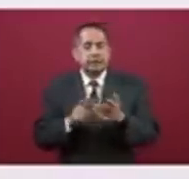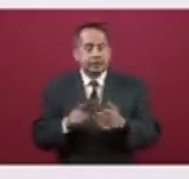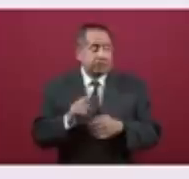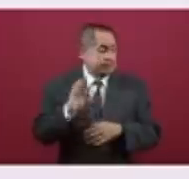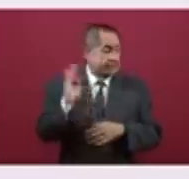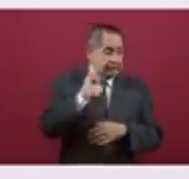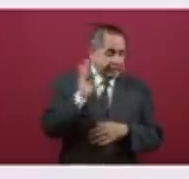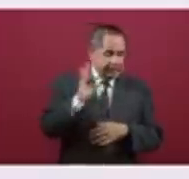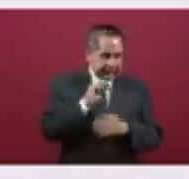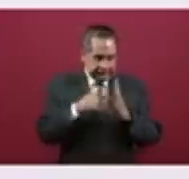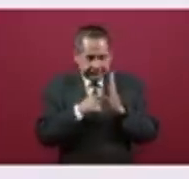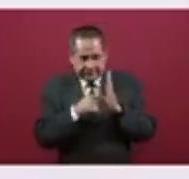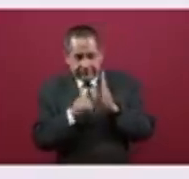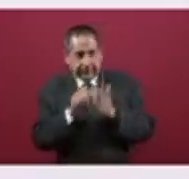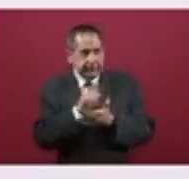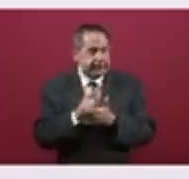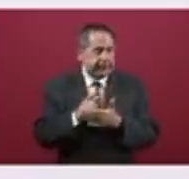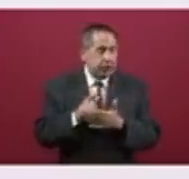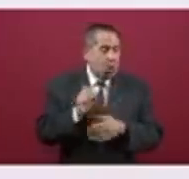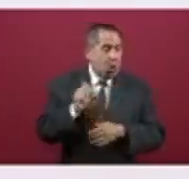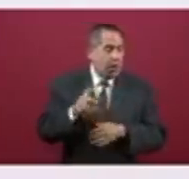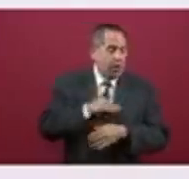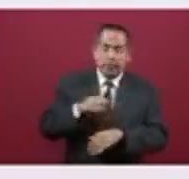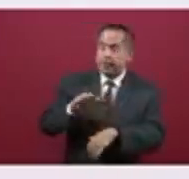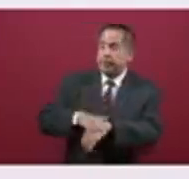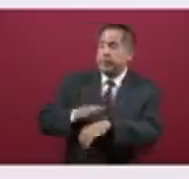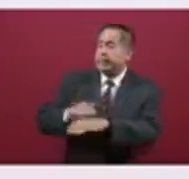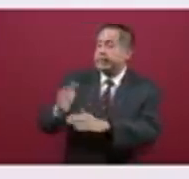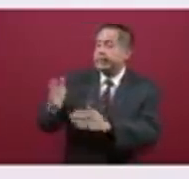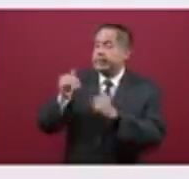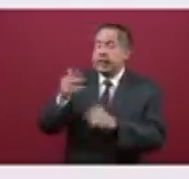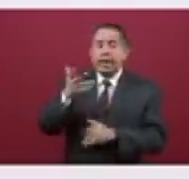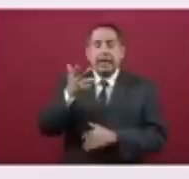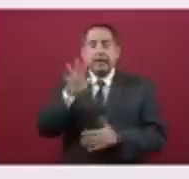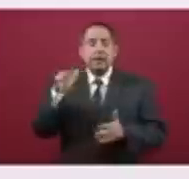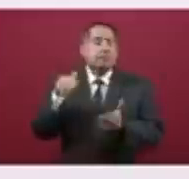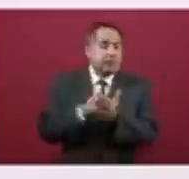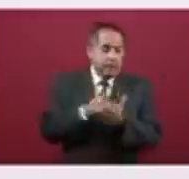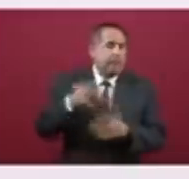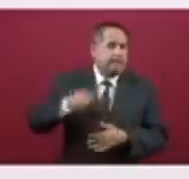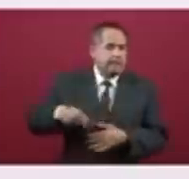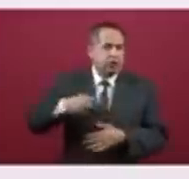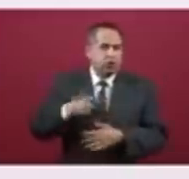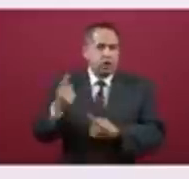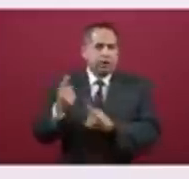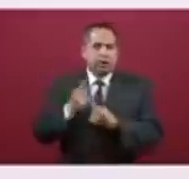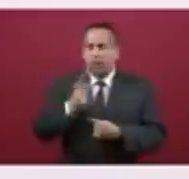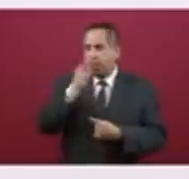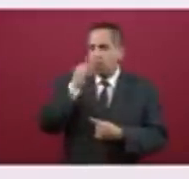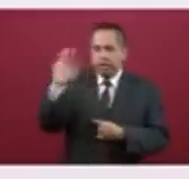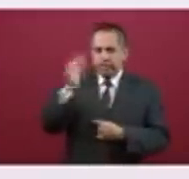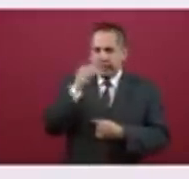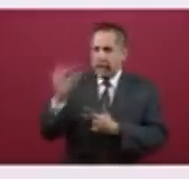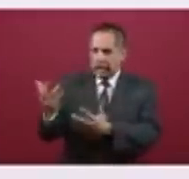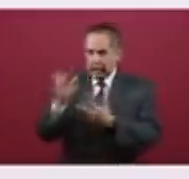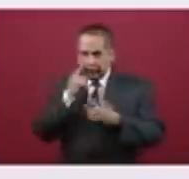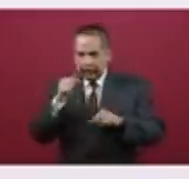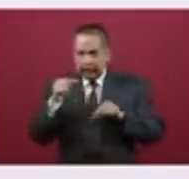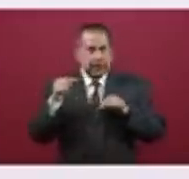marco de la ley disponer de 10.000 efectivos de la policía federal